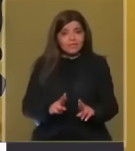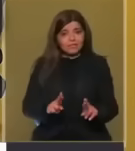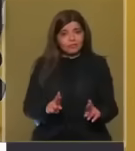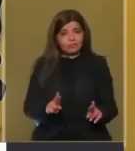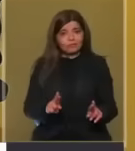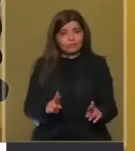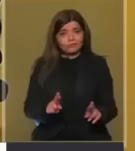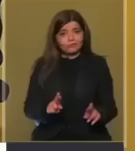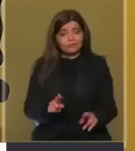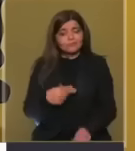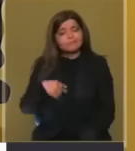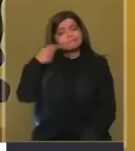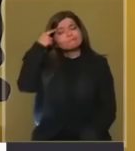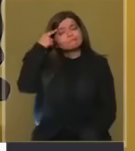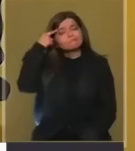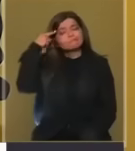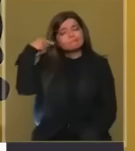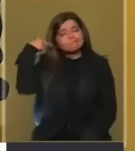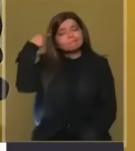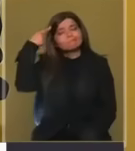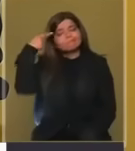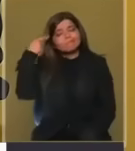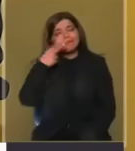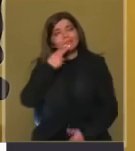y replanteándome muchas cosas de mi vida